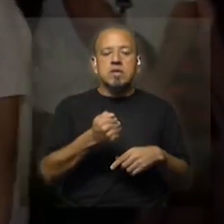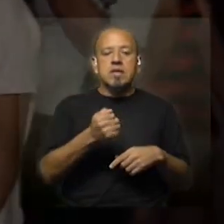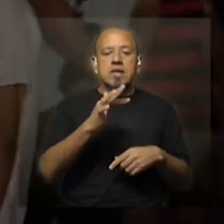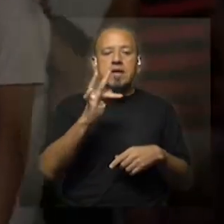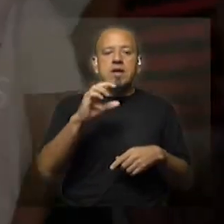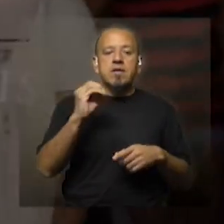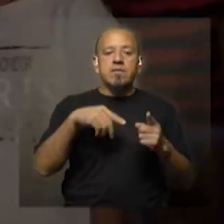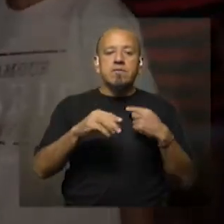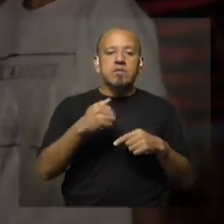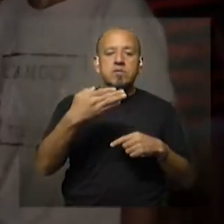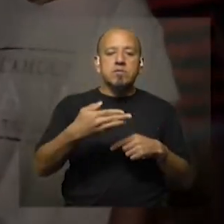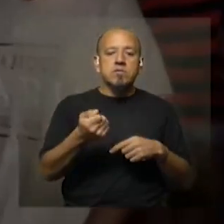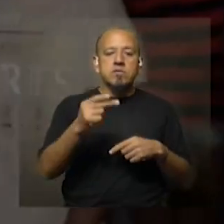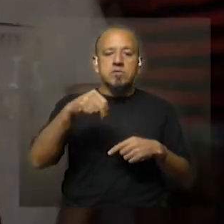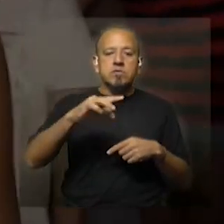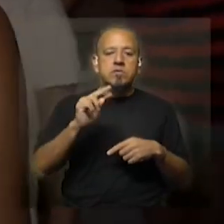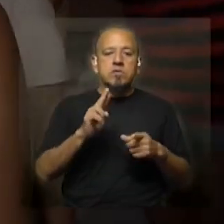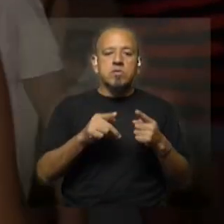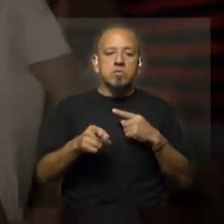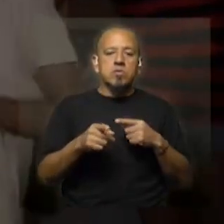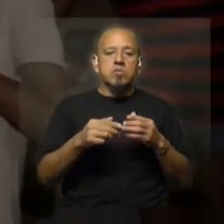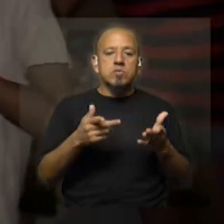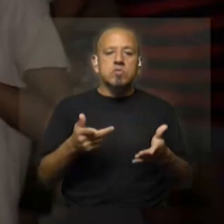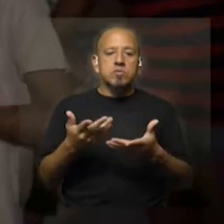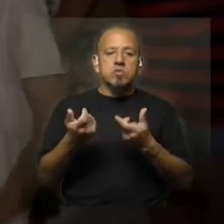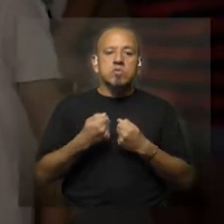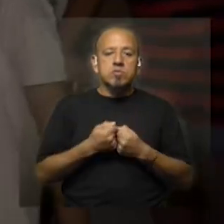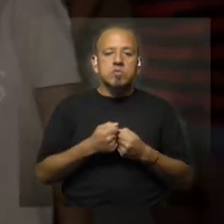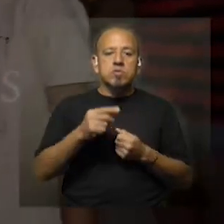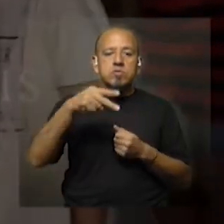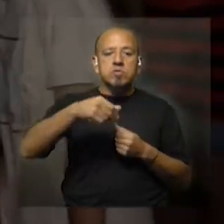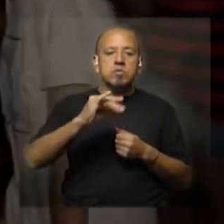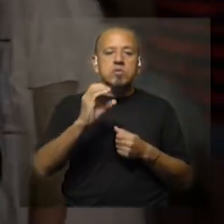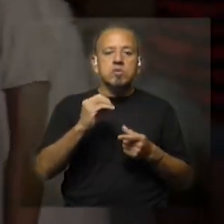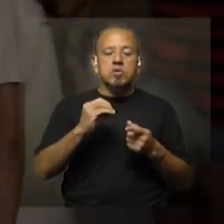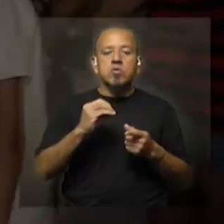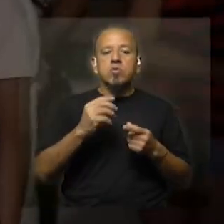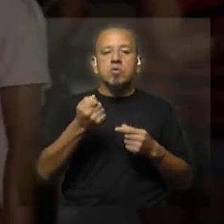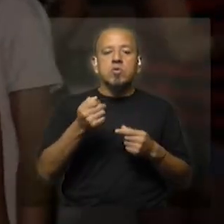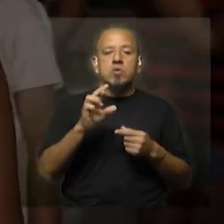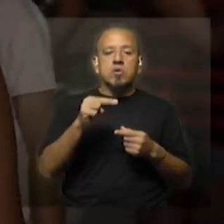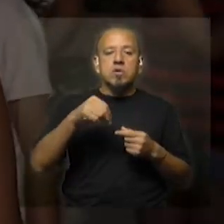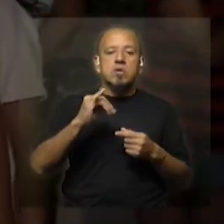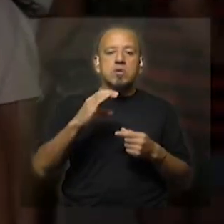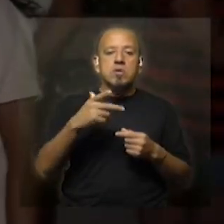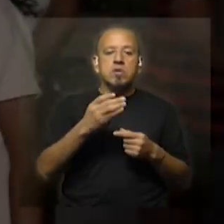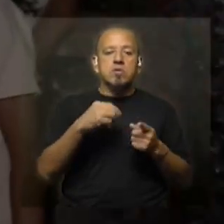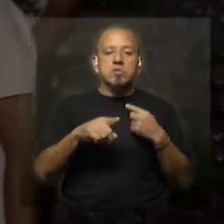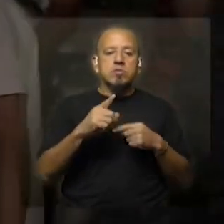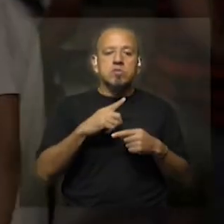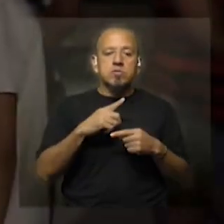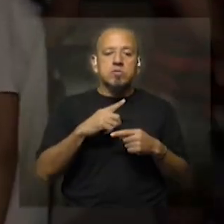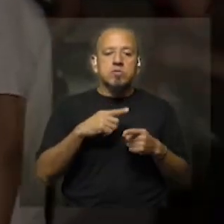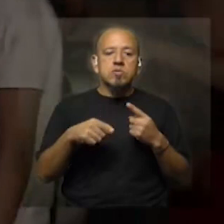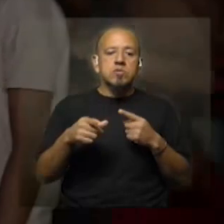hacemos que es de origen bantú, africanía, con la ayuda también de Nico Arnicho que se arrimó también a darnos una mano ahí y me tiró